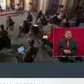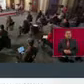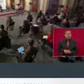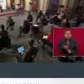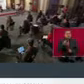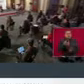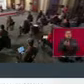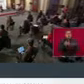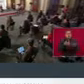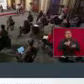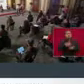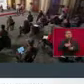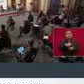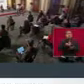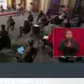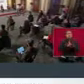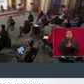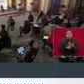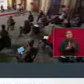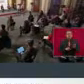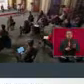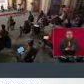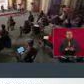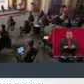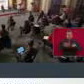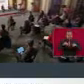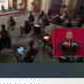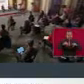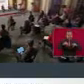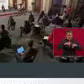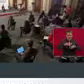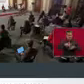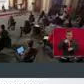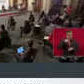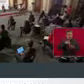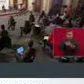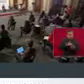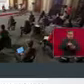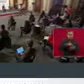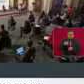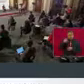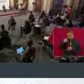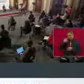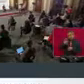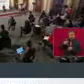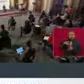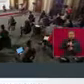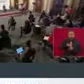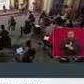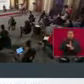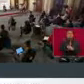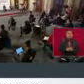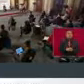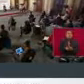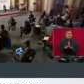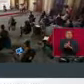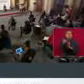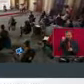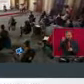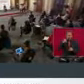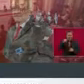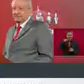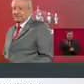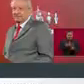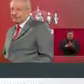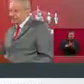su séptima edición, el reporte Hallazgos, Seguimiento y Evaluación al Sistema de Justicia Penal, elaborado por México Evalúa, se analiza